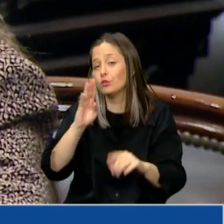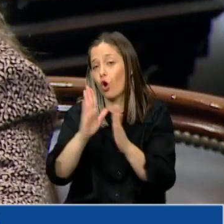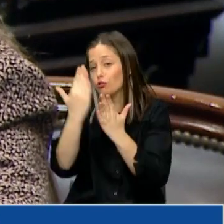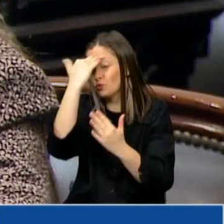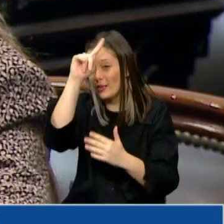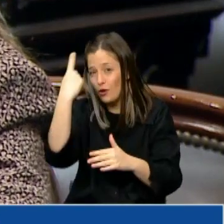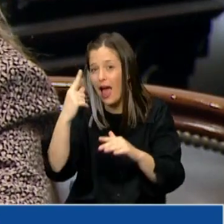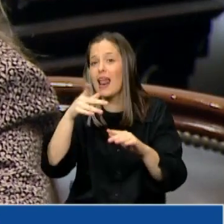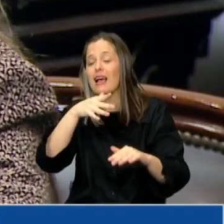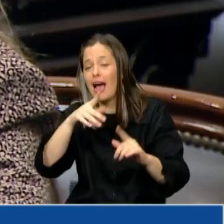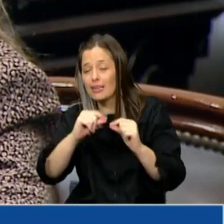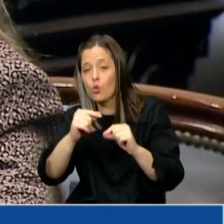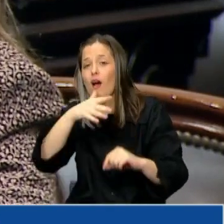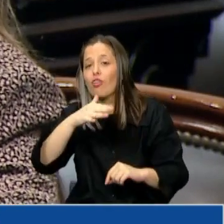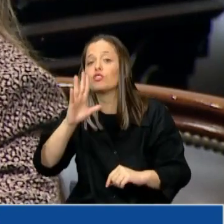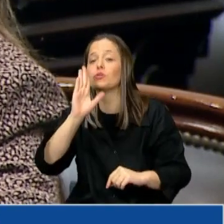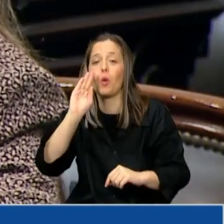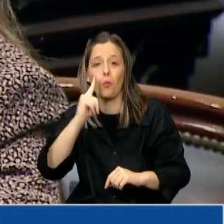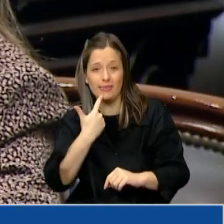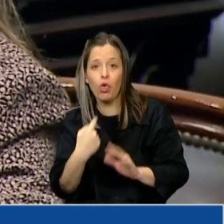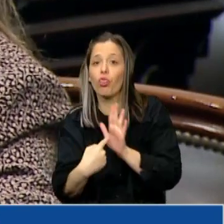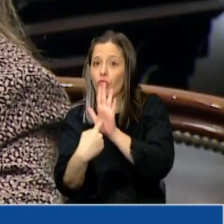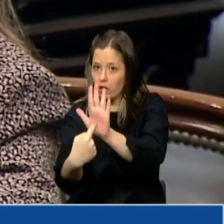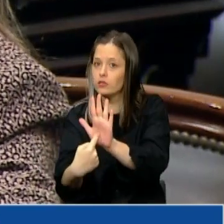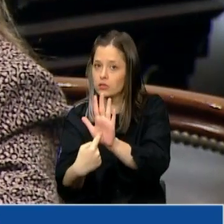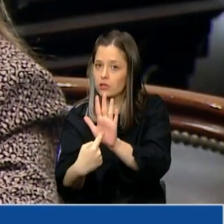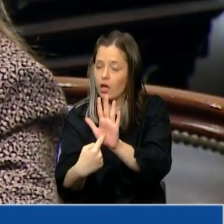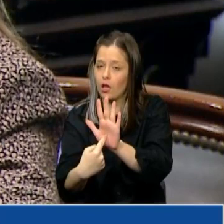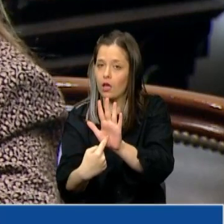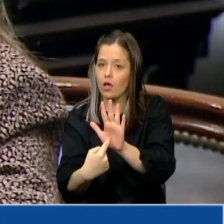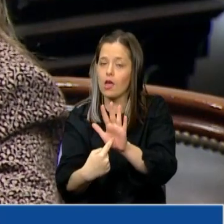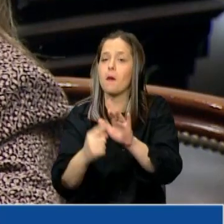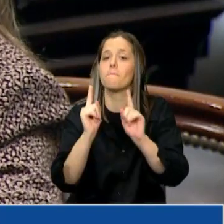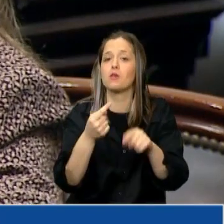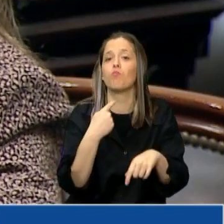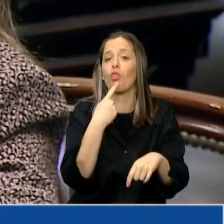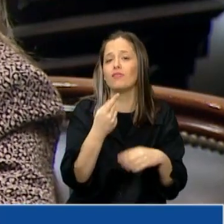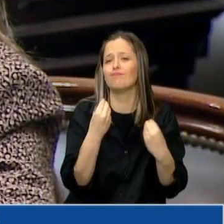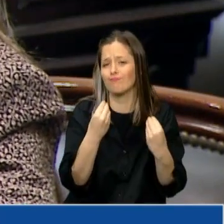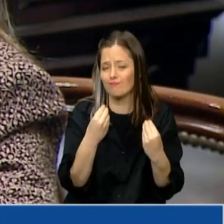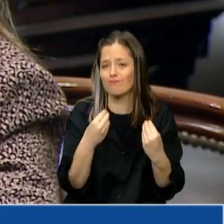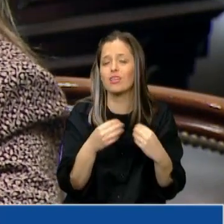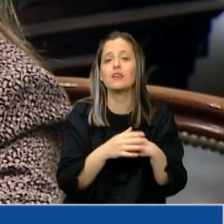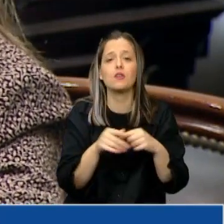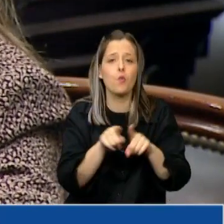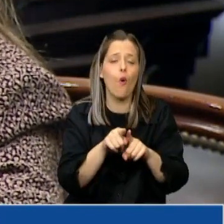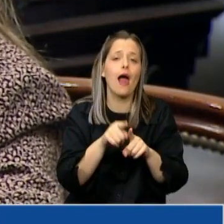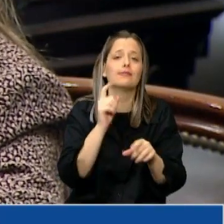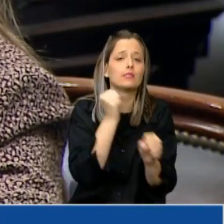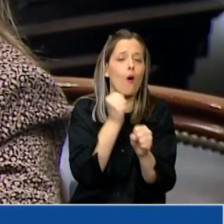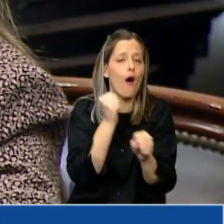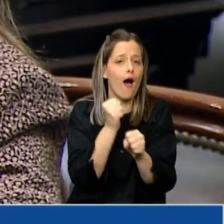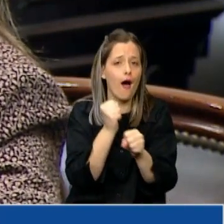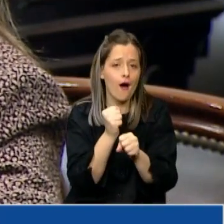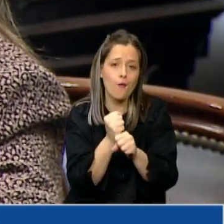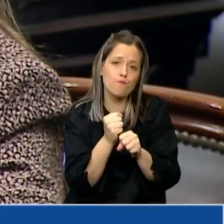nuestra Constitución, fundamentalmente dentro del marco protectorio, en sus diversas formas gozará de la